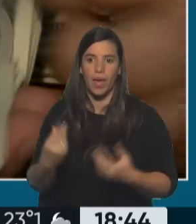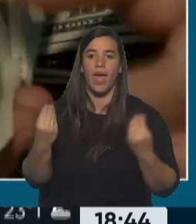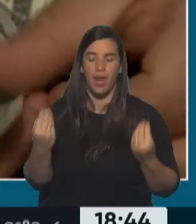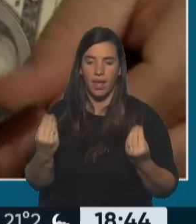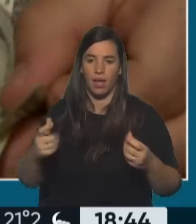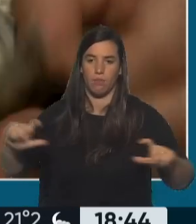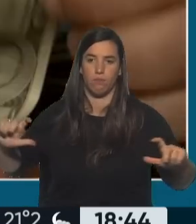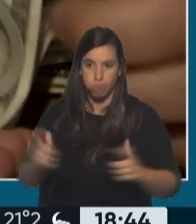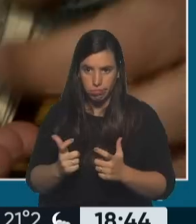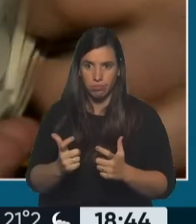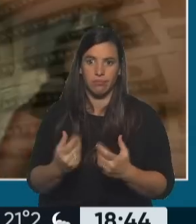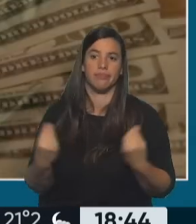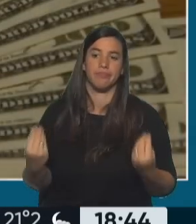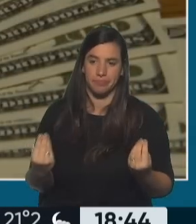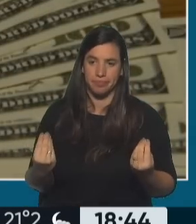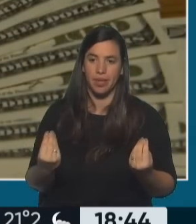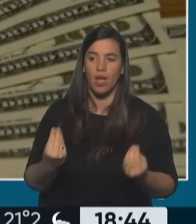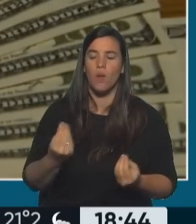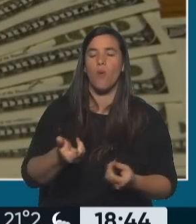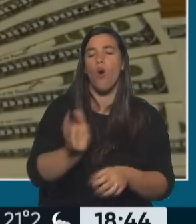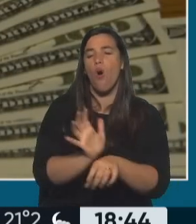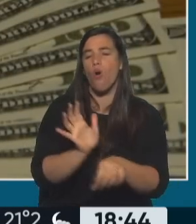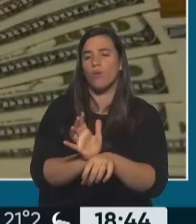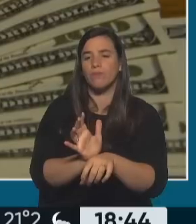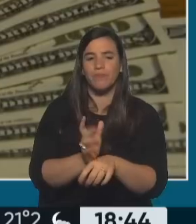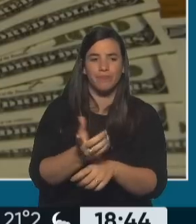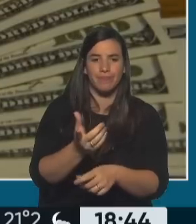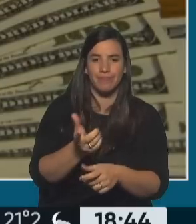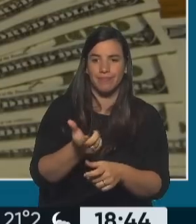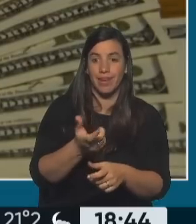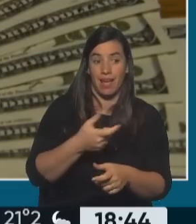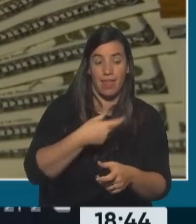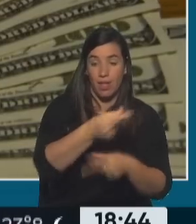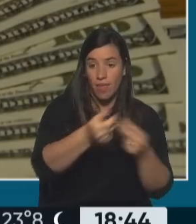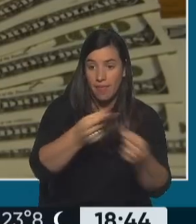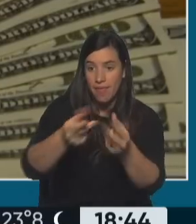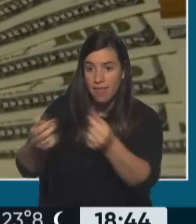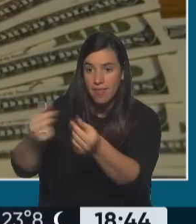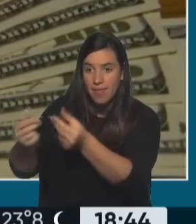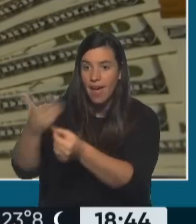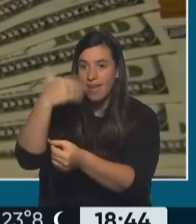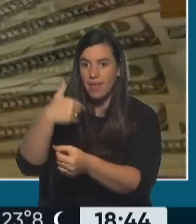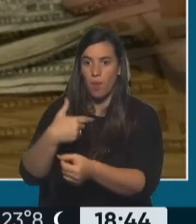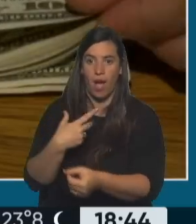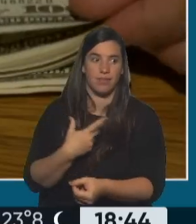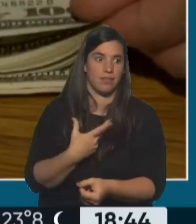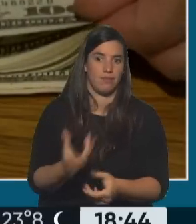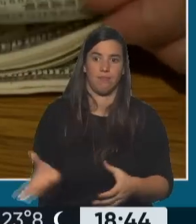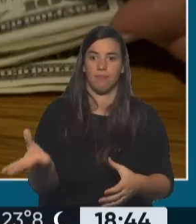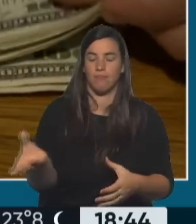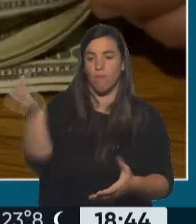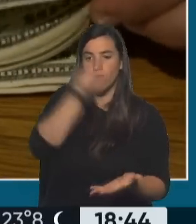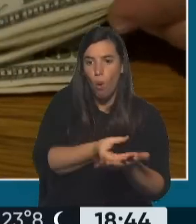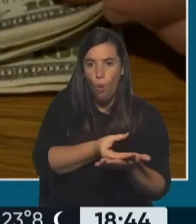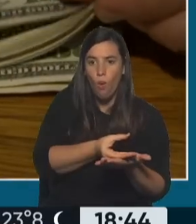genera imposibilidad de poder reponer stock, digamos, que se fueron consumiendo, o tener que pagarlos más caros. Entonces, necesario,